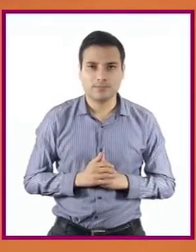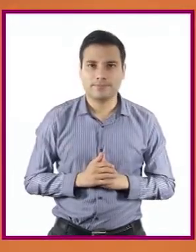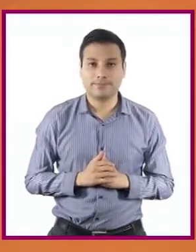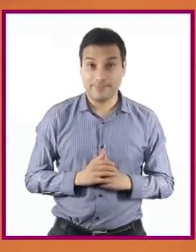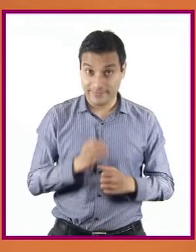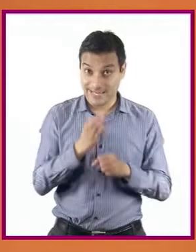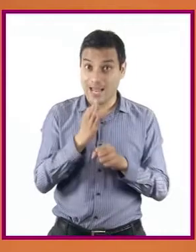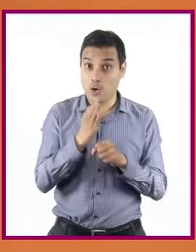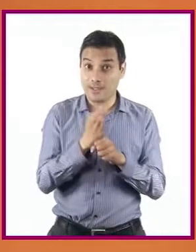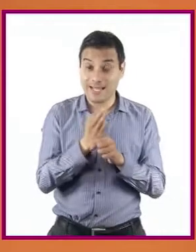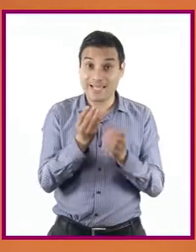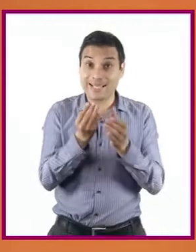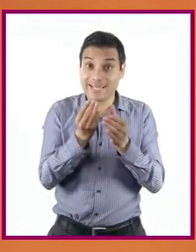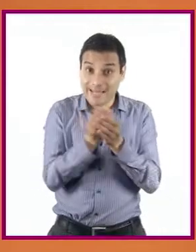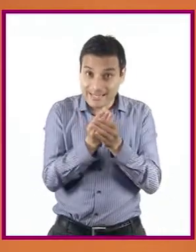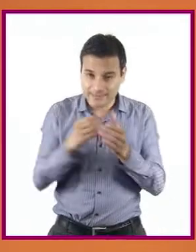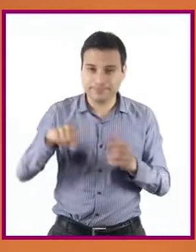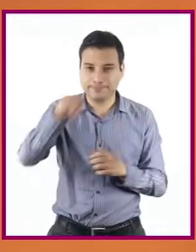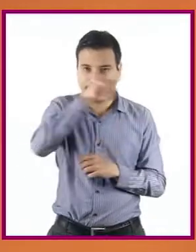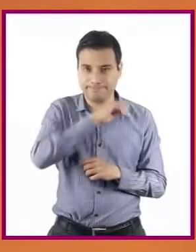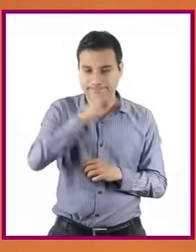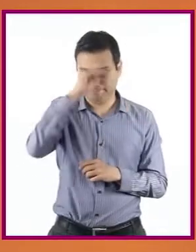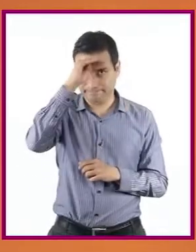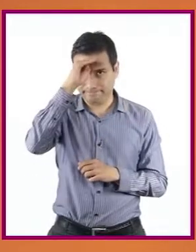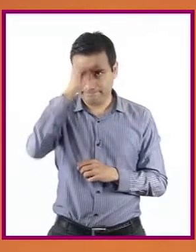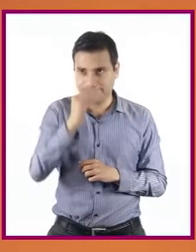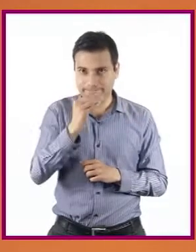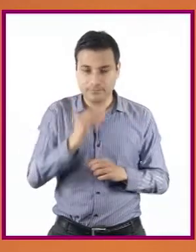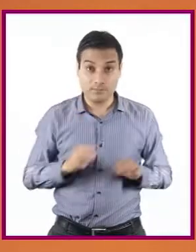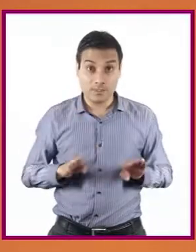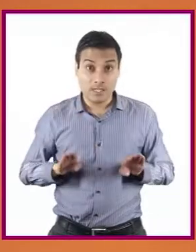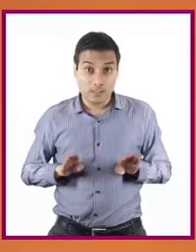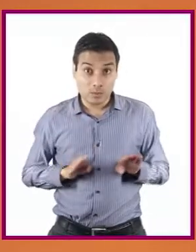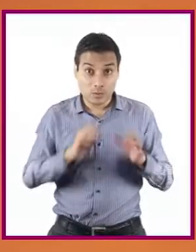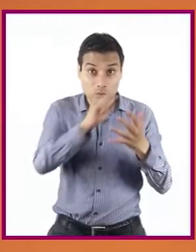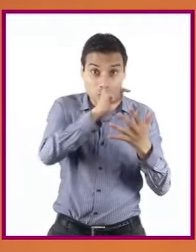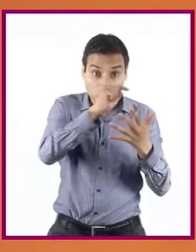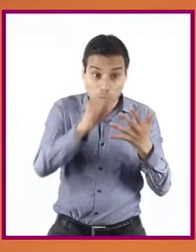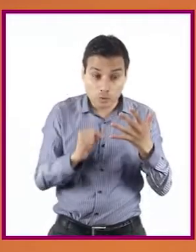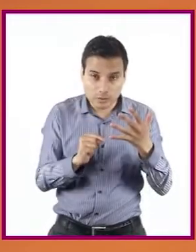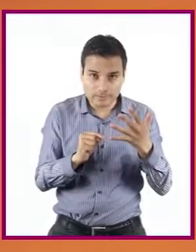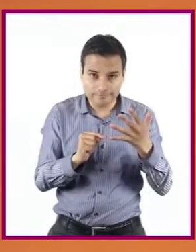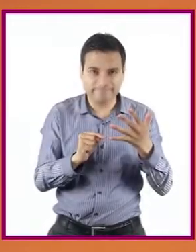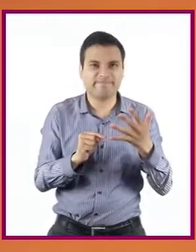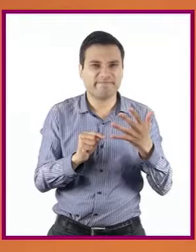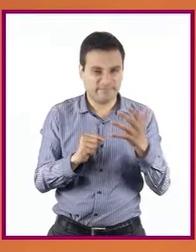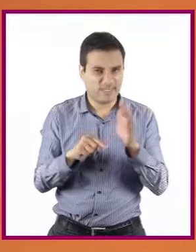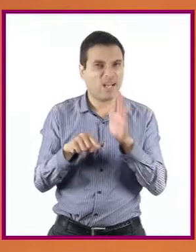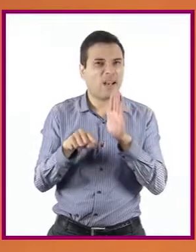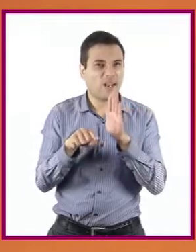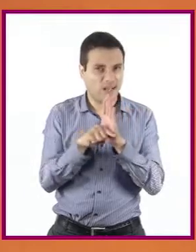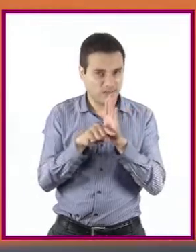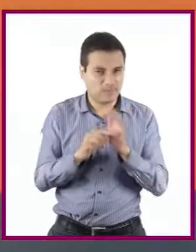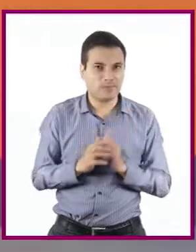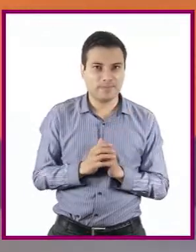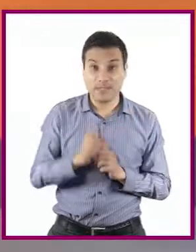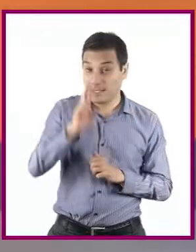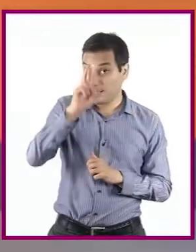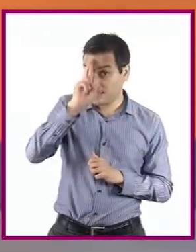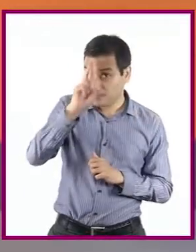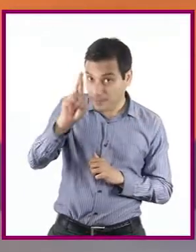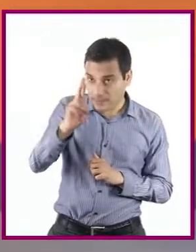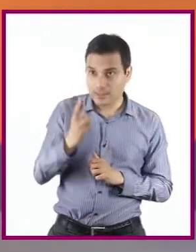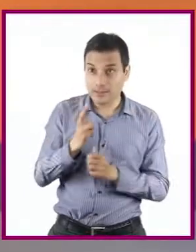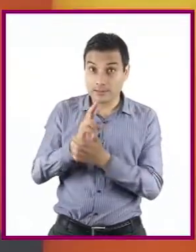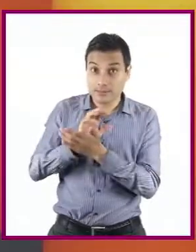esta sesión reflexionarán acerca de las actitudes que obstaculizan y deterioran la convivencia basada en el respeto y en la